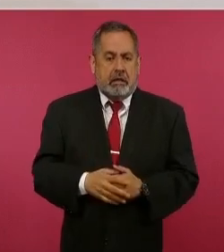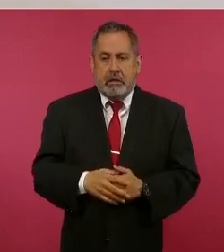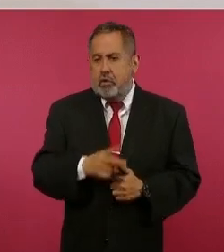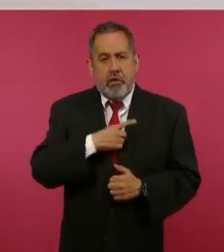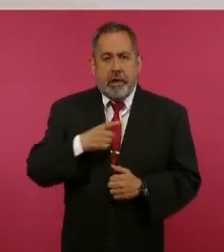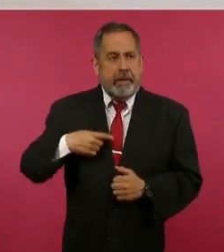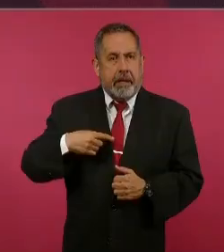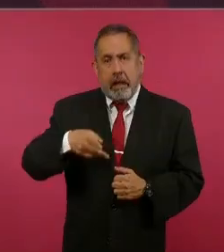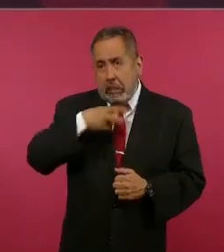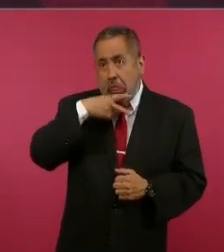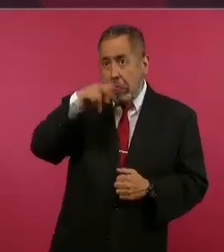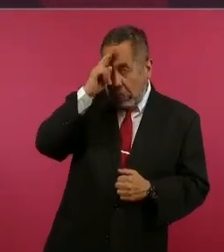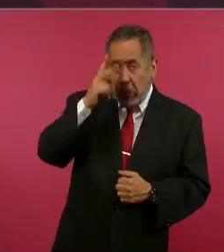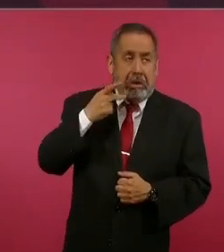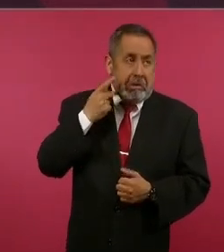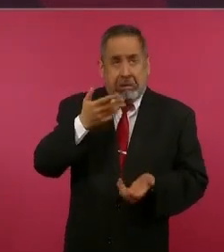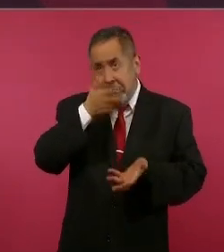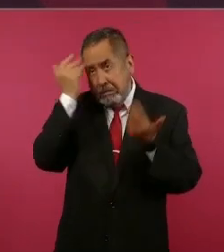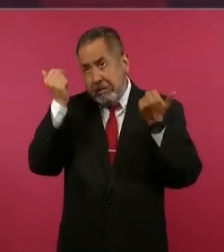analfabetas políticos.